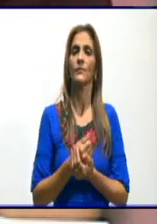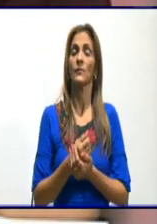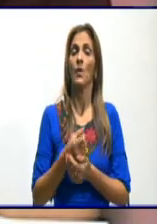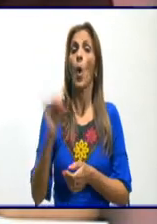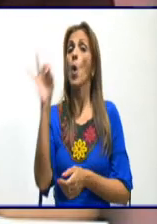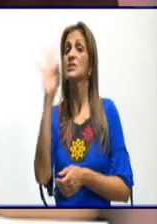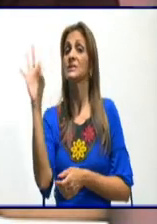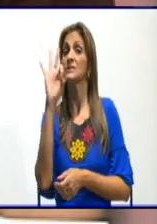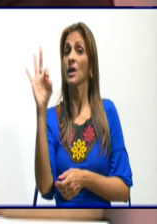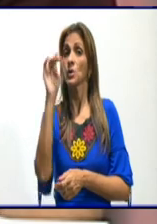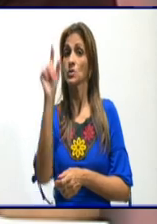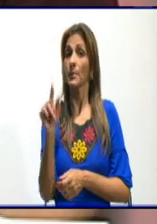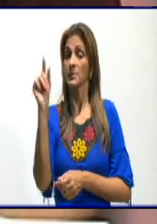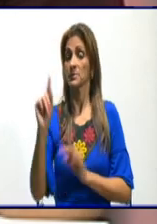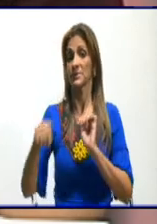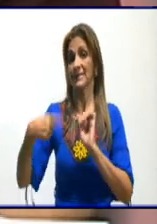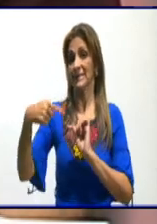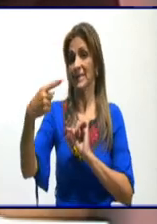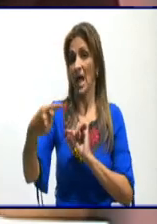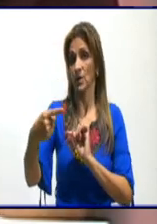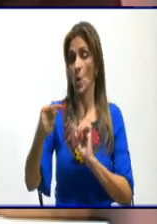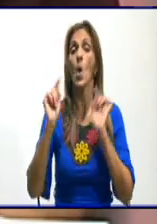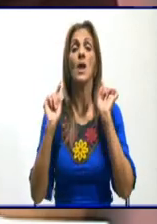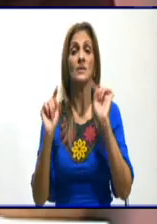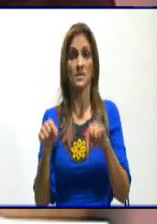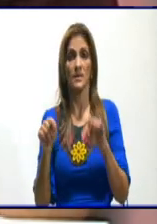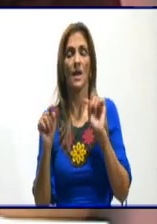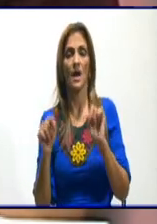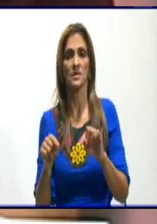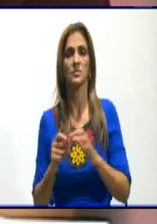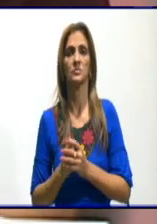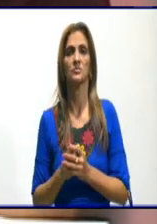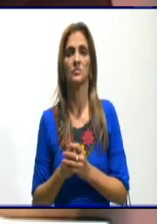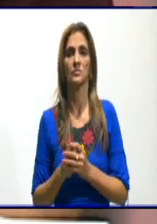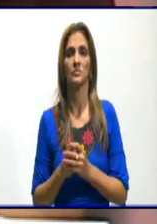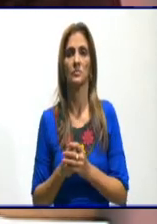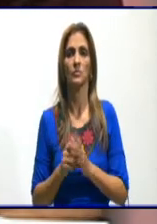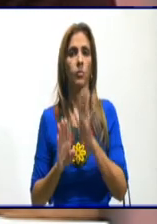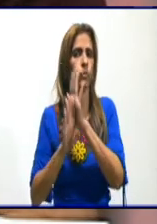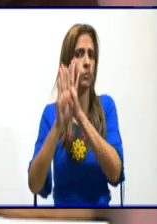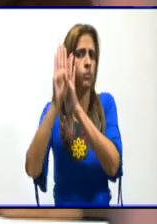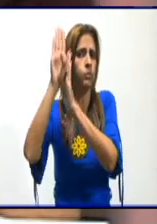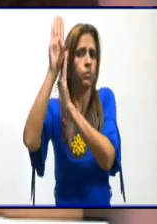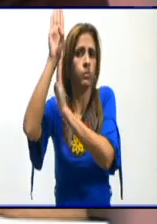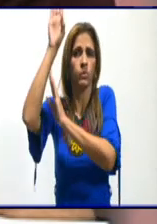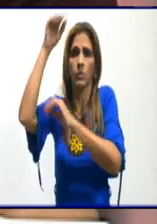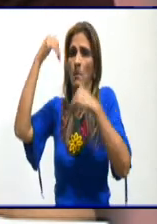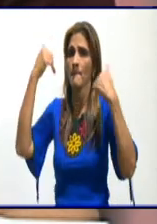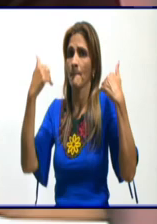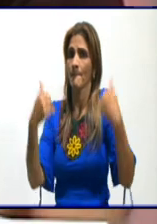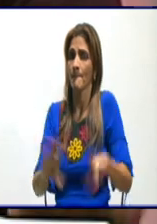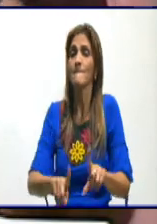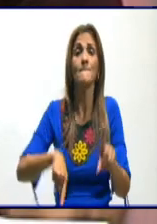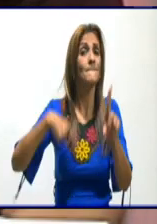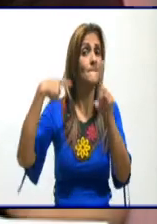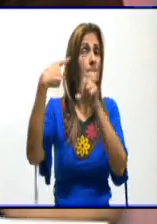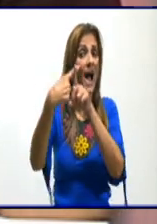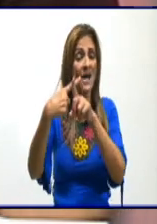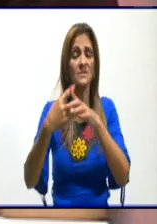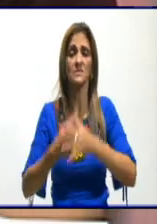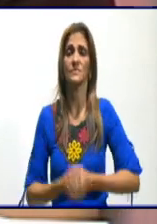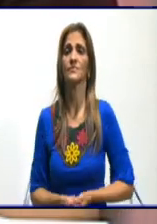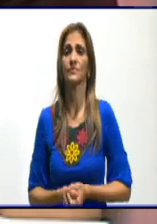casos diario. Y de ahí se produjo un pico epidémico que en epidemiología se llama el ADME, que es el